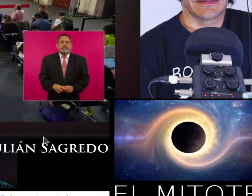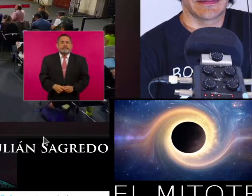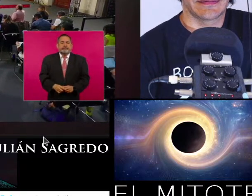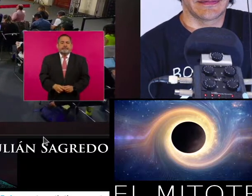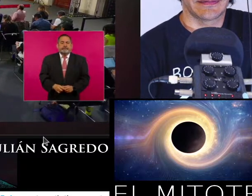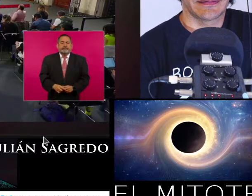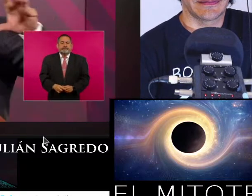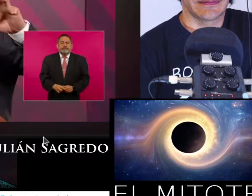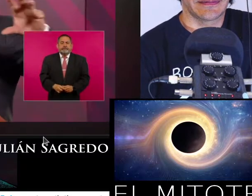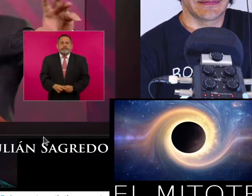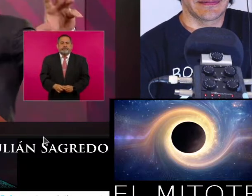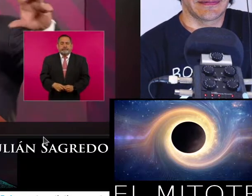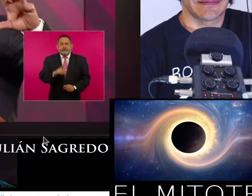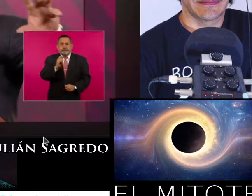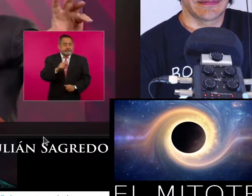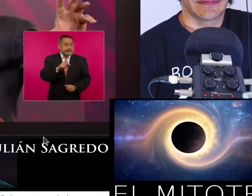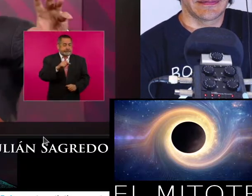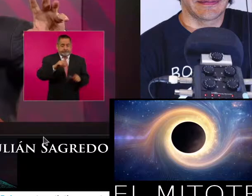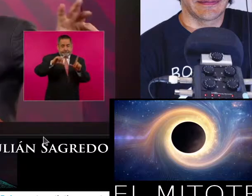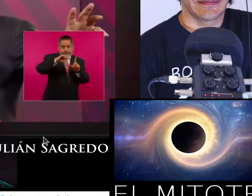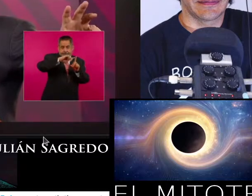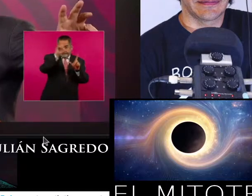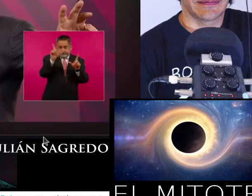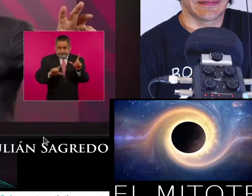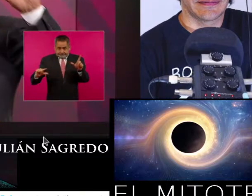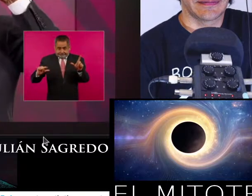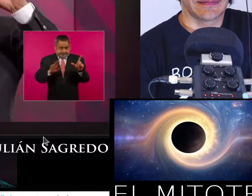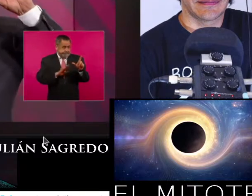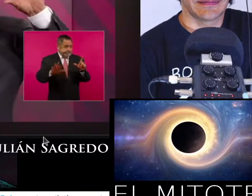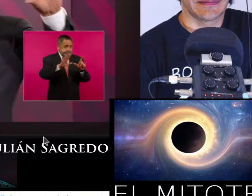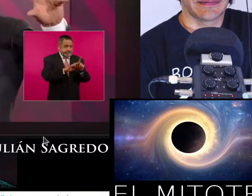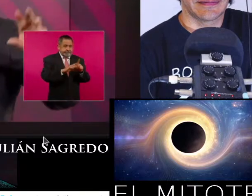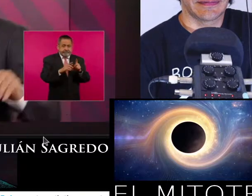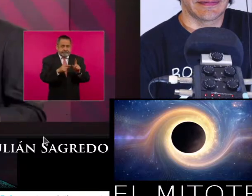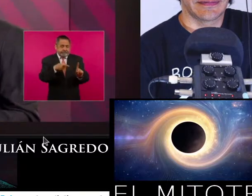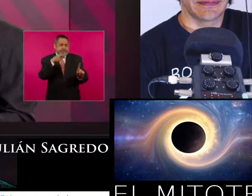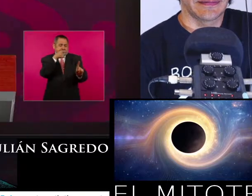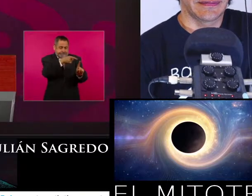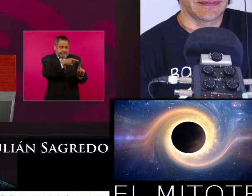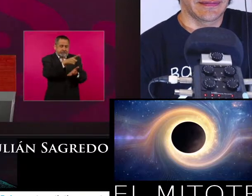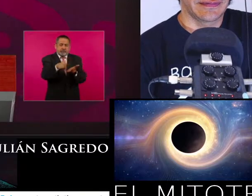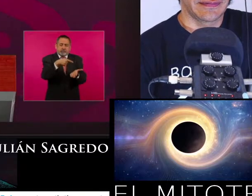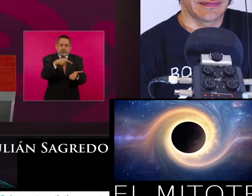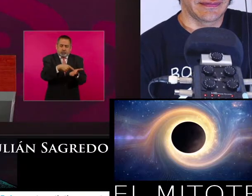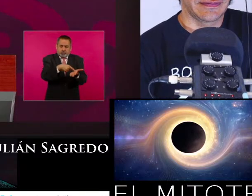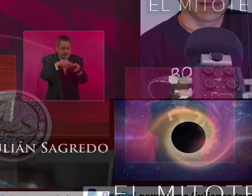de que la violencia en el país está focalizada.